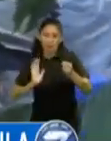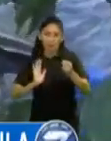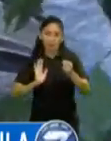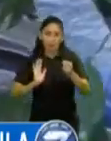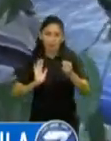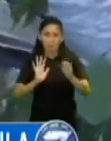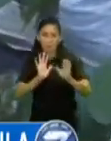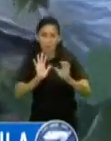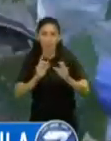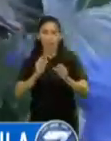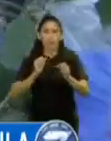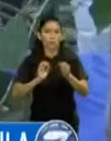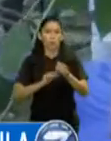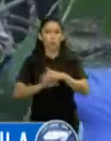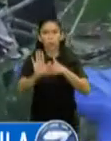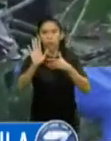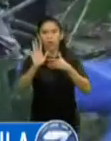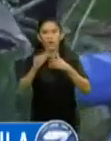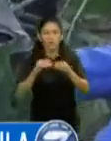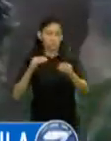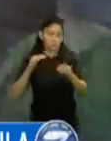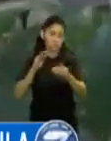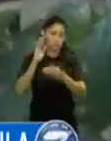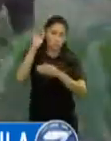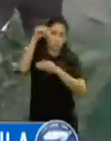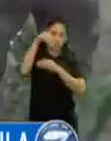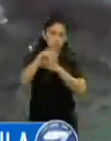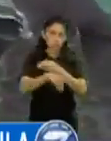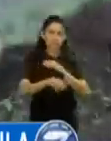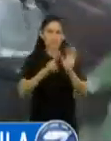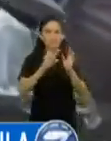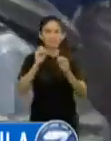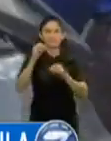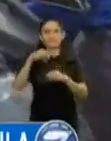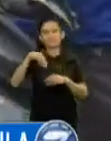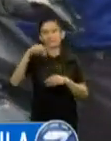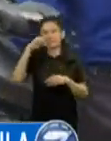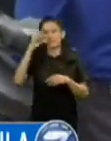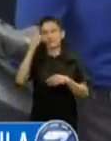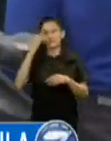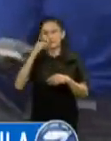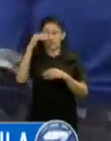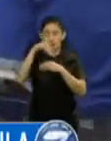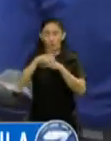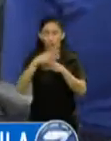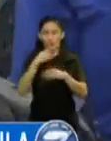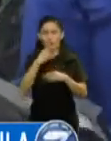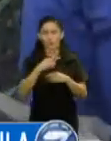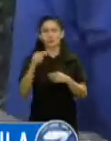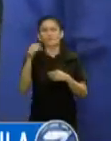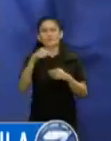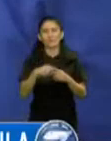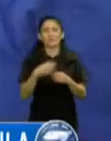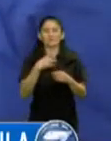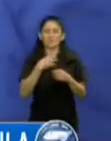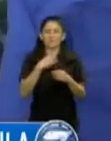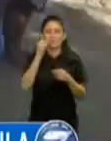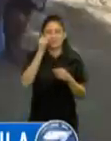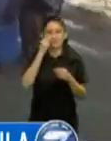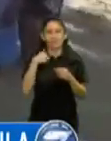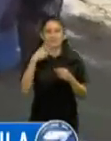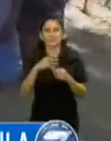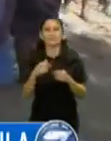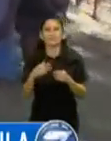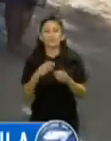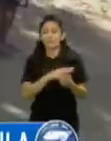70 metros. Según Valdemar Mateo Agustín, de 34 años, piloto del vehículo, se dirigían hacia el centro de la cabecera de Chiquimula para